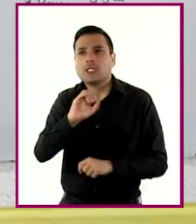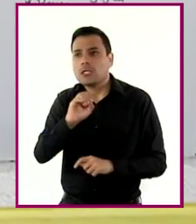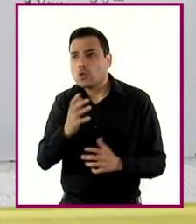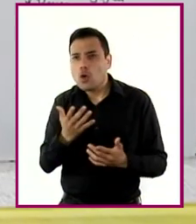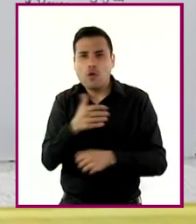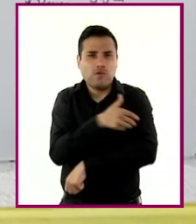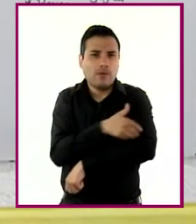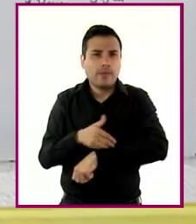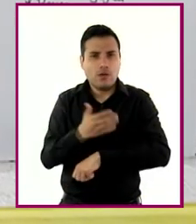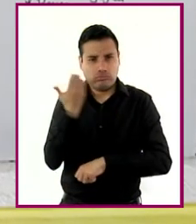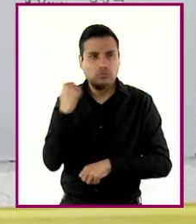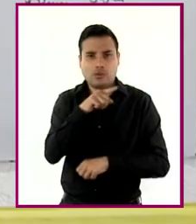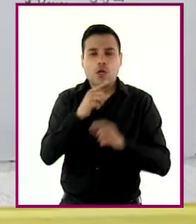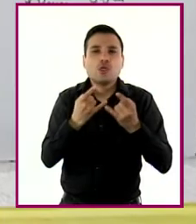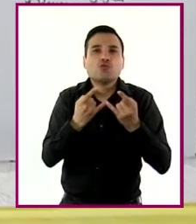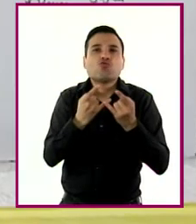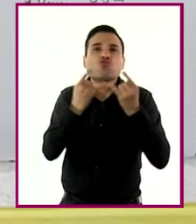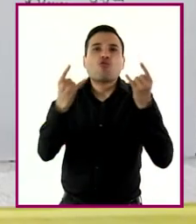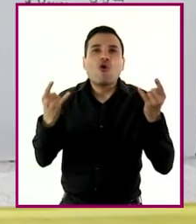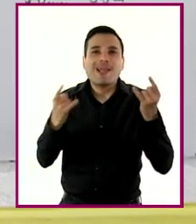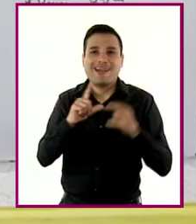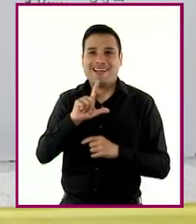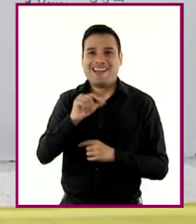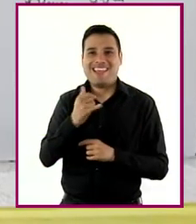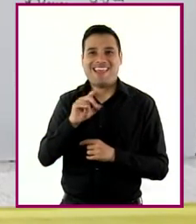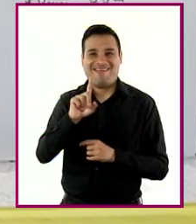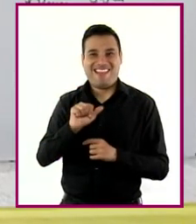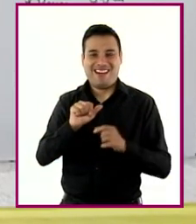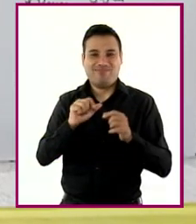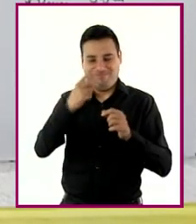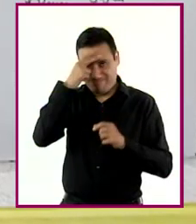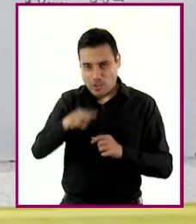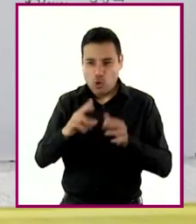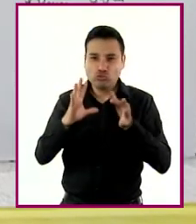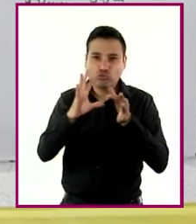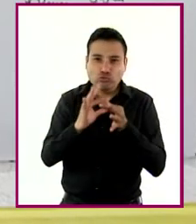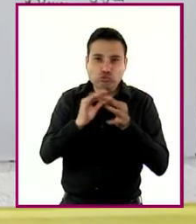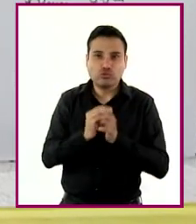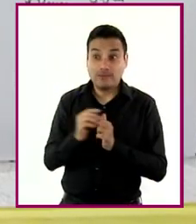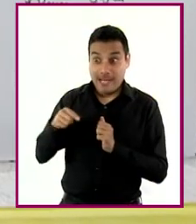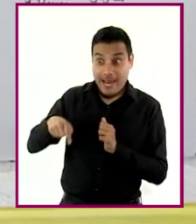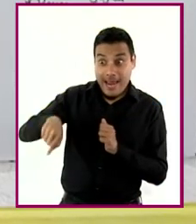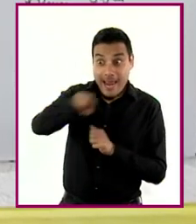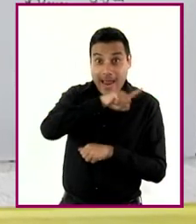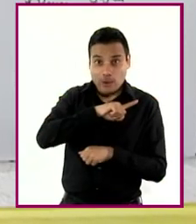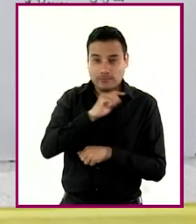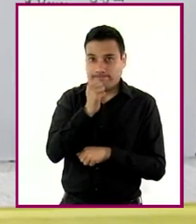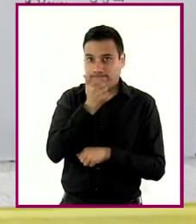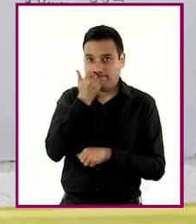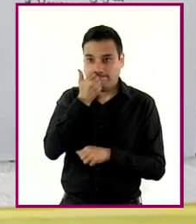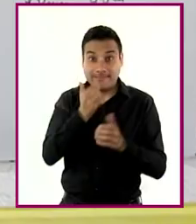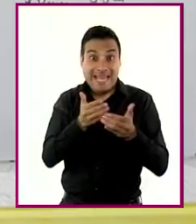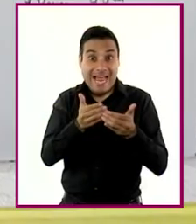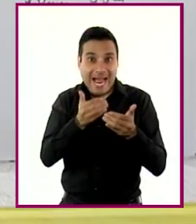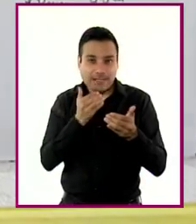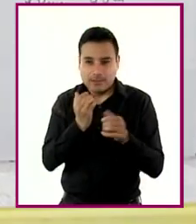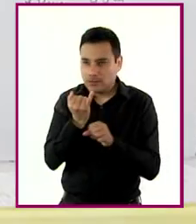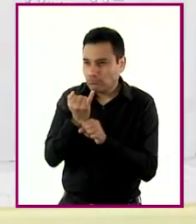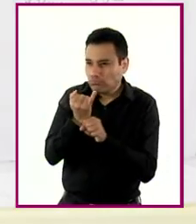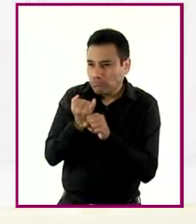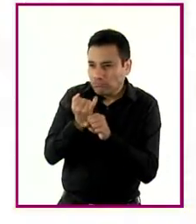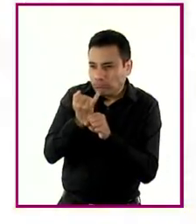alguna leyenda de México. Las niñas y los niños investigan, exponen y narran una